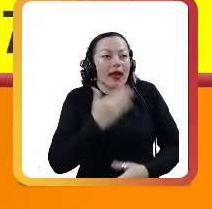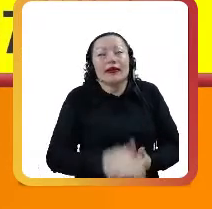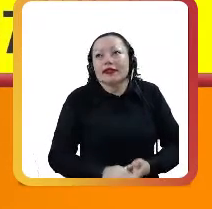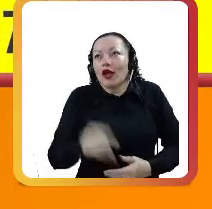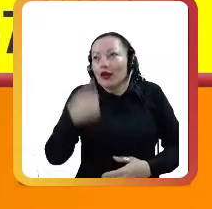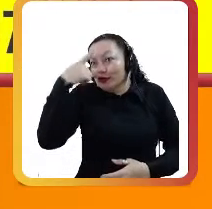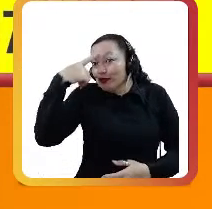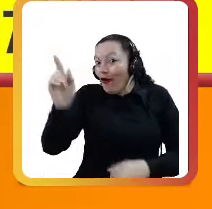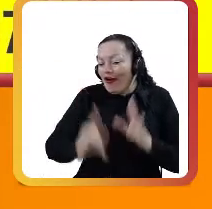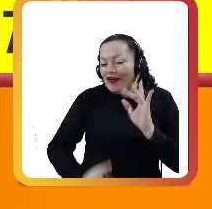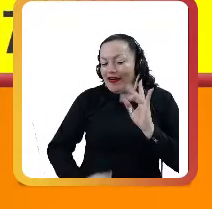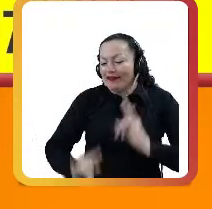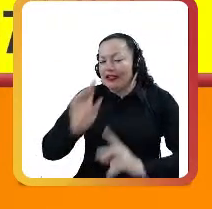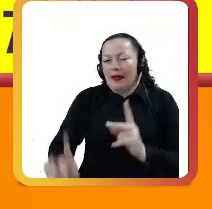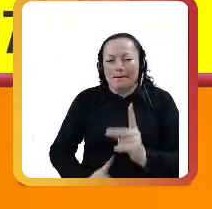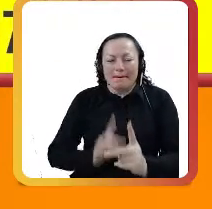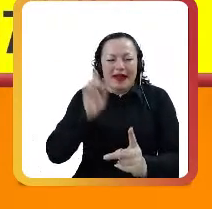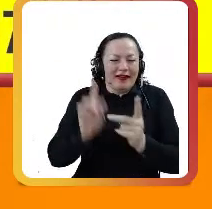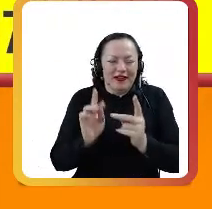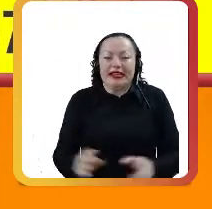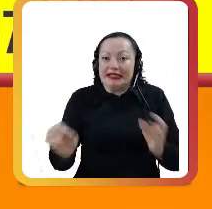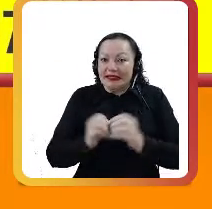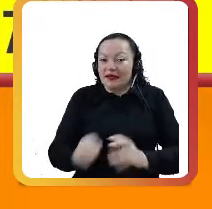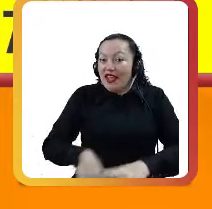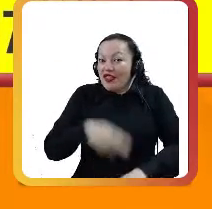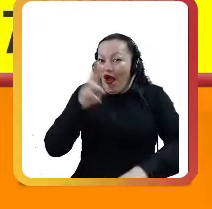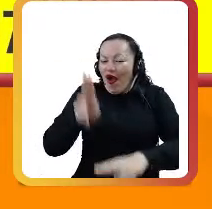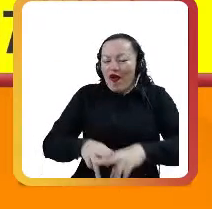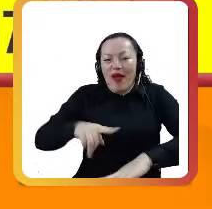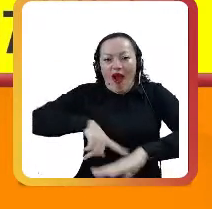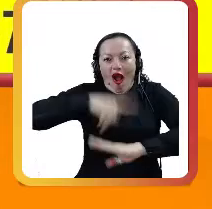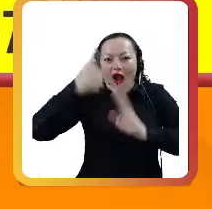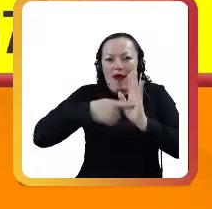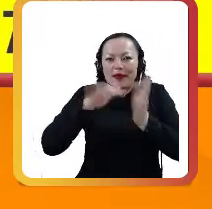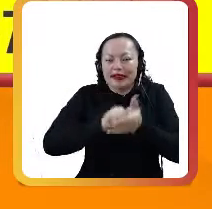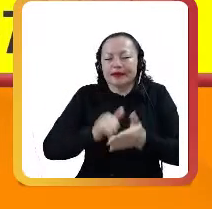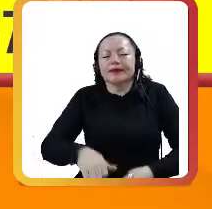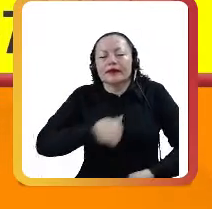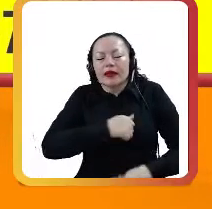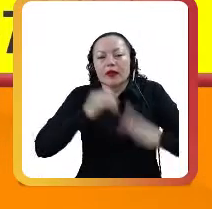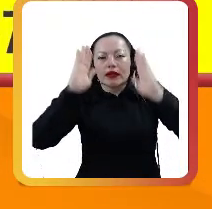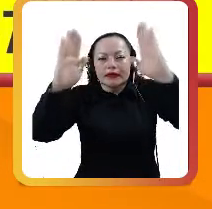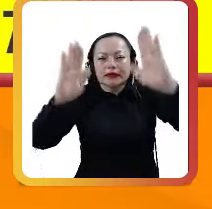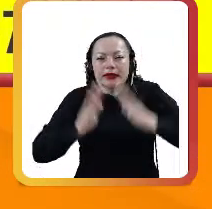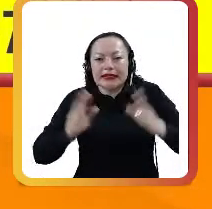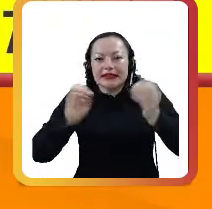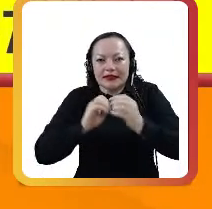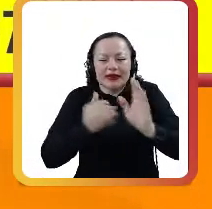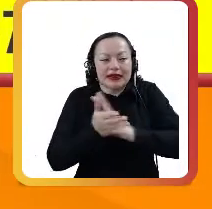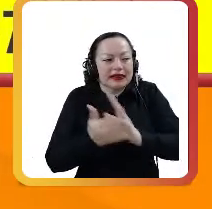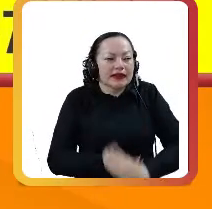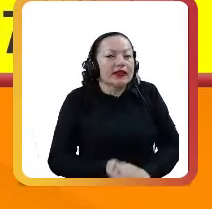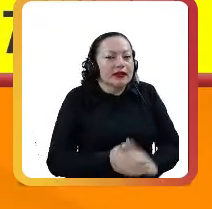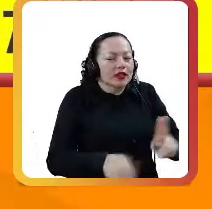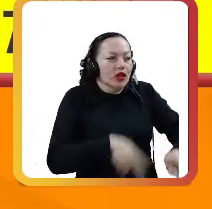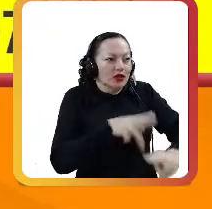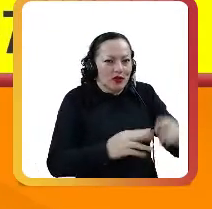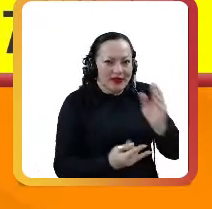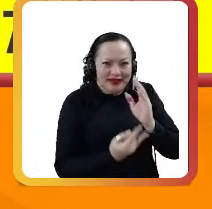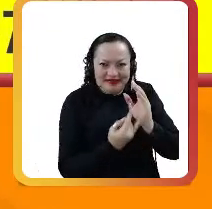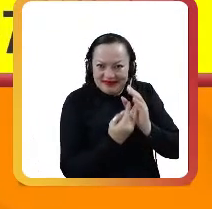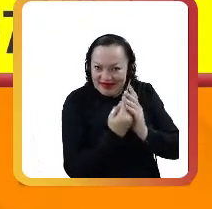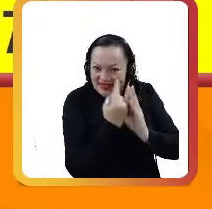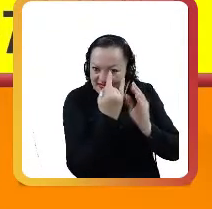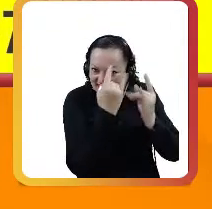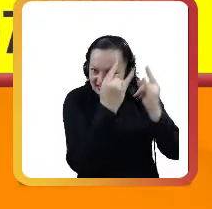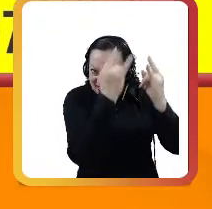La naturaleza está muy bien hecha y viene completica con todo. Atentos y atentas, y además porque es que todo es natural. Les tengo